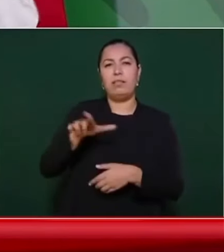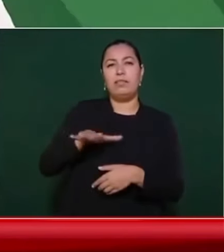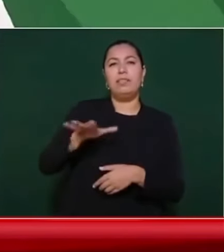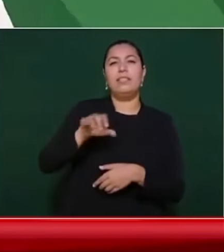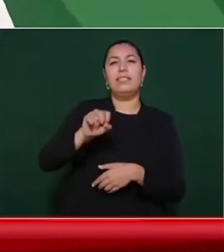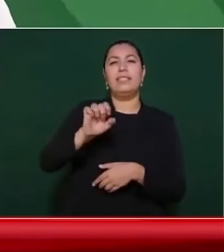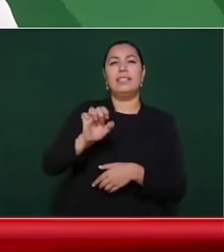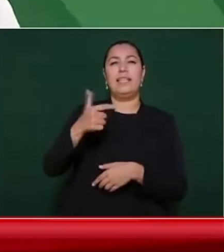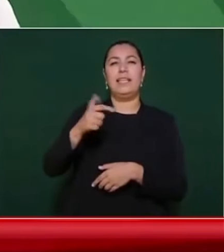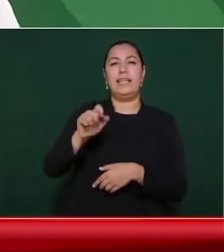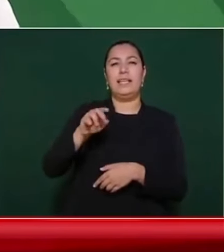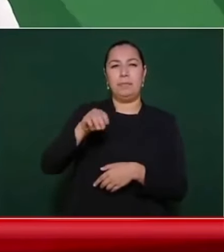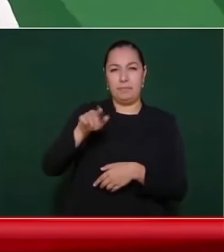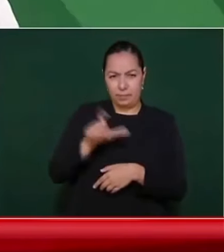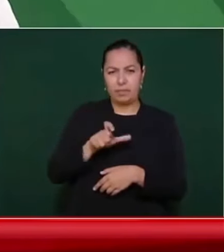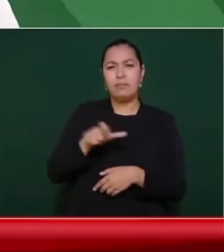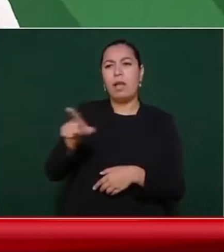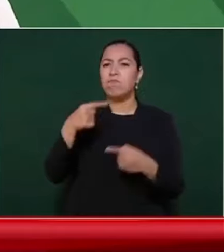comercializadores